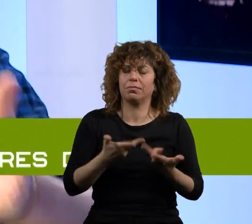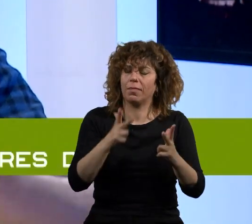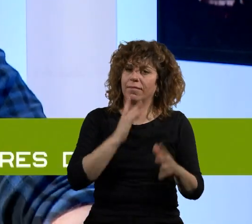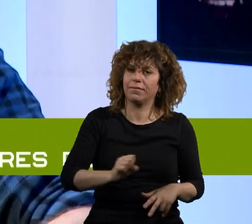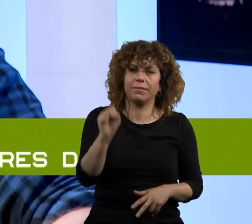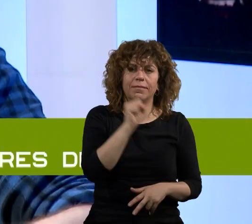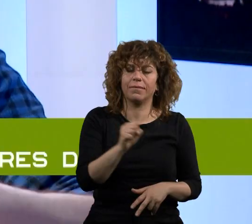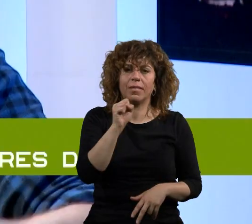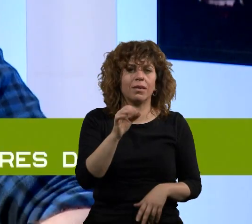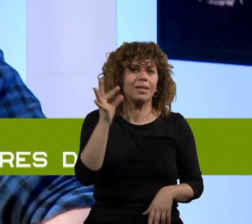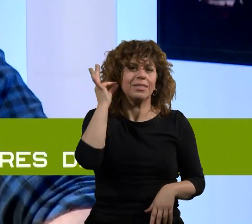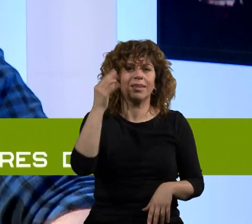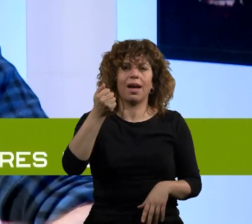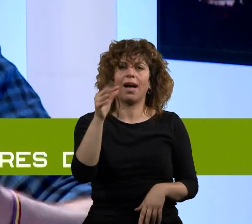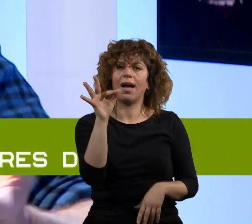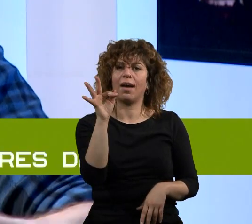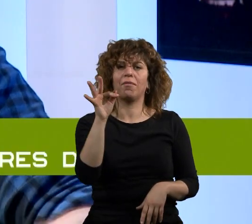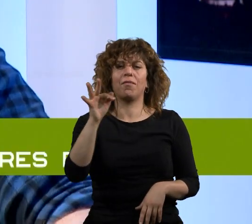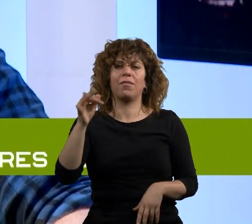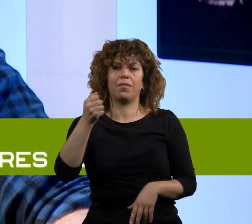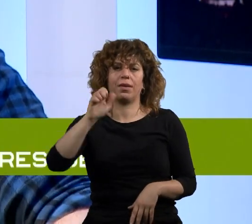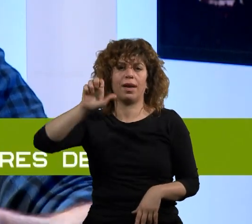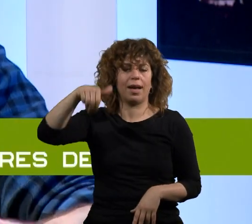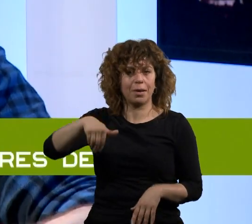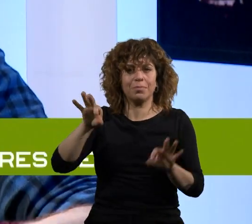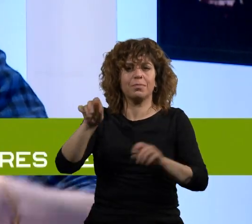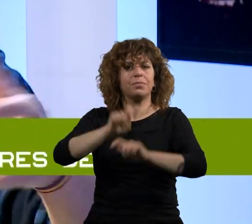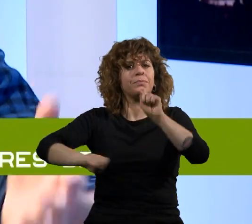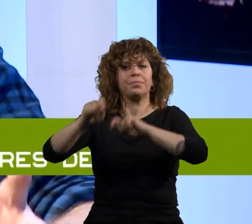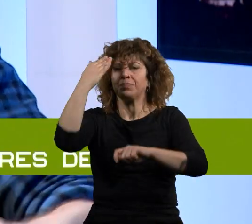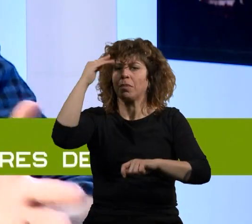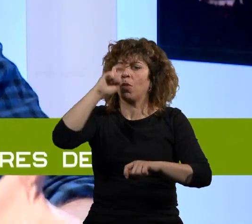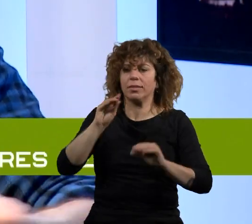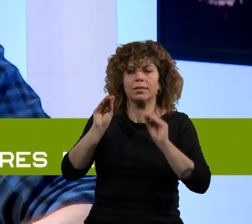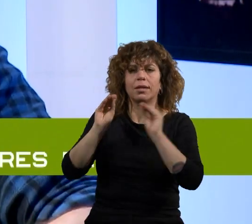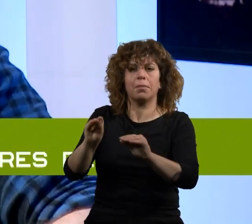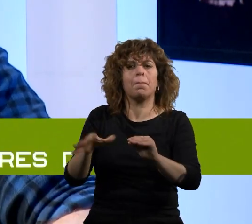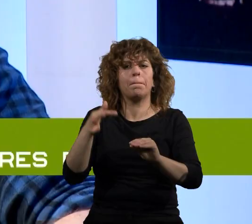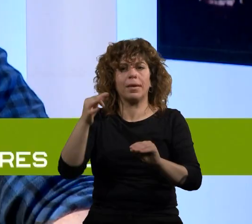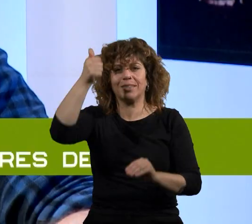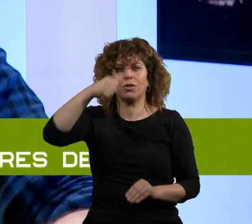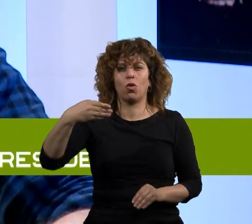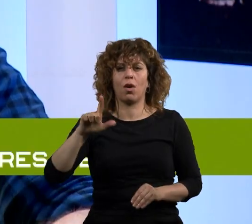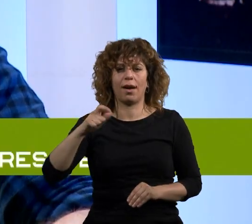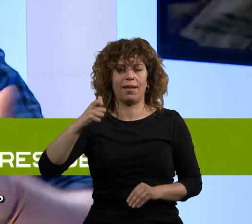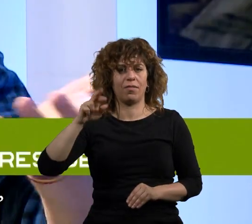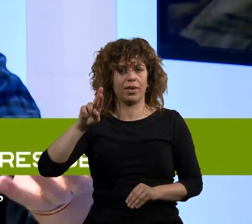a Pilar Jimeno de AFAEM, que es la asociación memorialista de ahí, que es la que lo ha organizado, y Alberto Sabio, que es el director de la